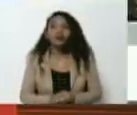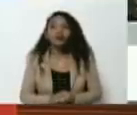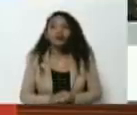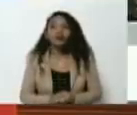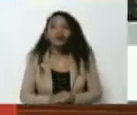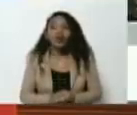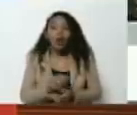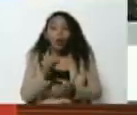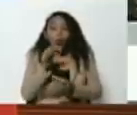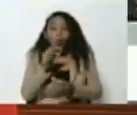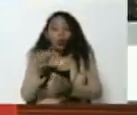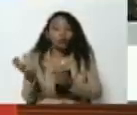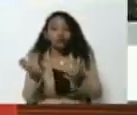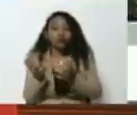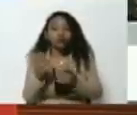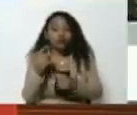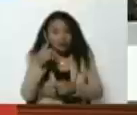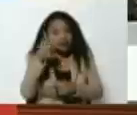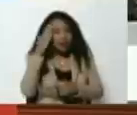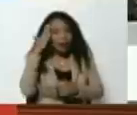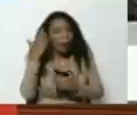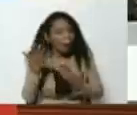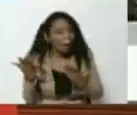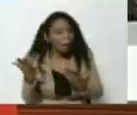Una merengada, ustedes saben de qué, ¿no?